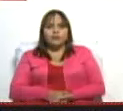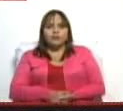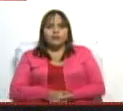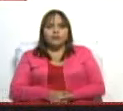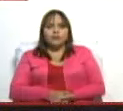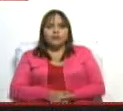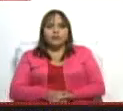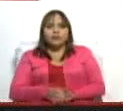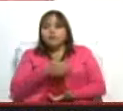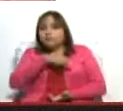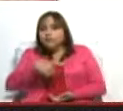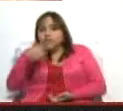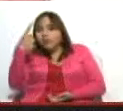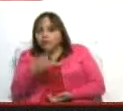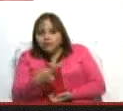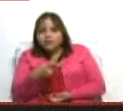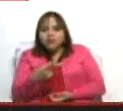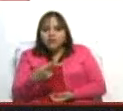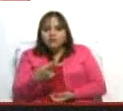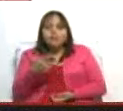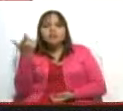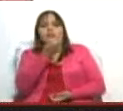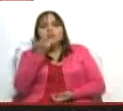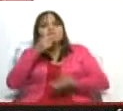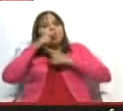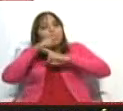Y nosotros tenemos que tener el antídoto para esas cosas.